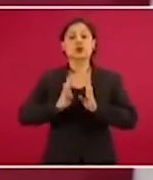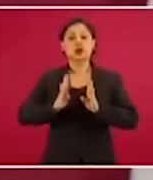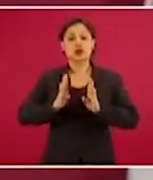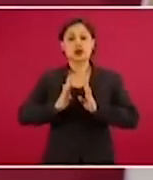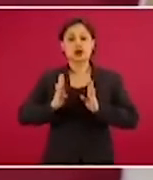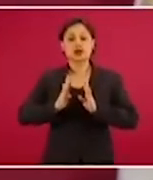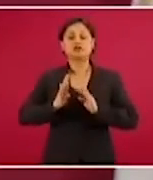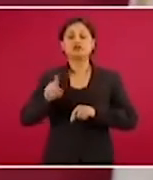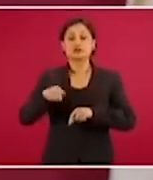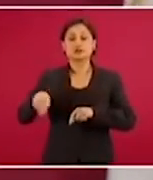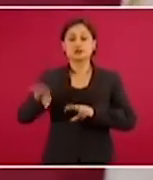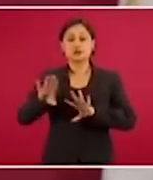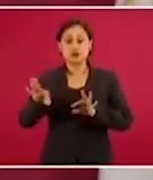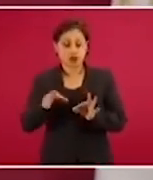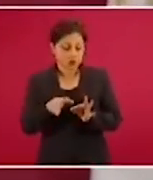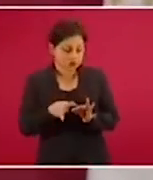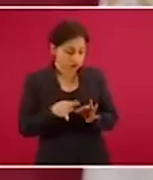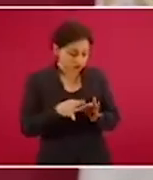estamos